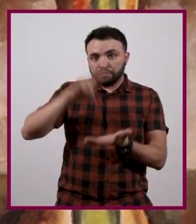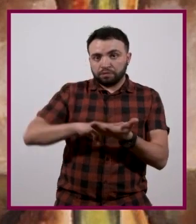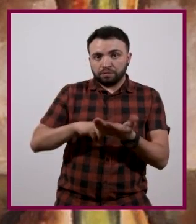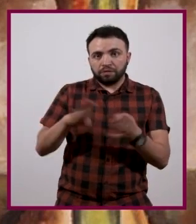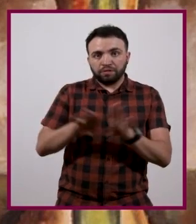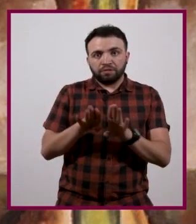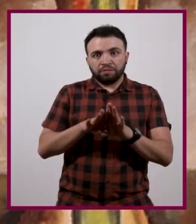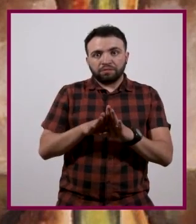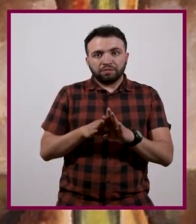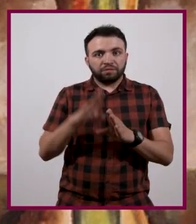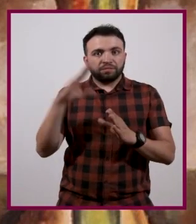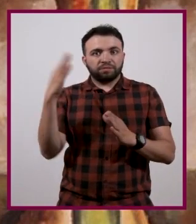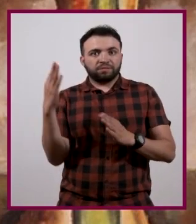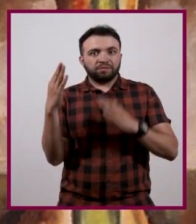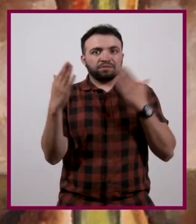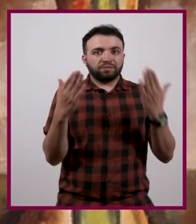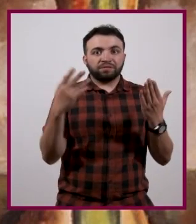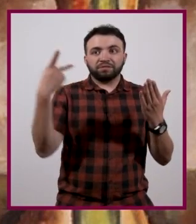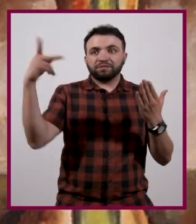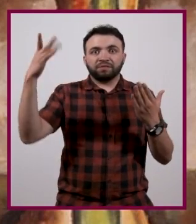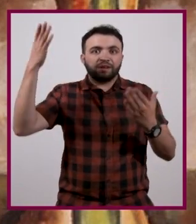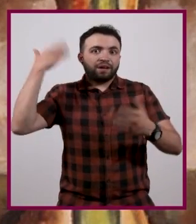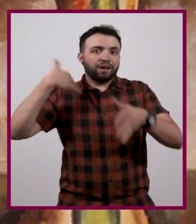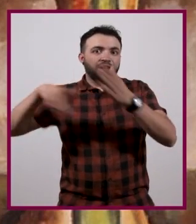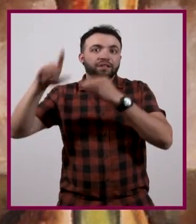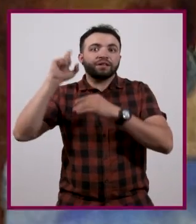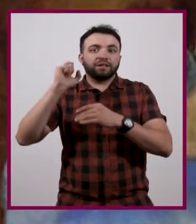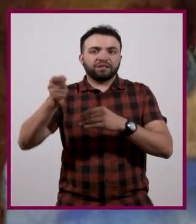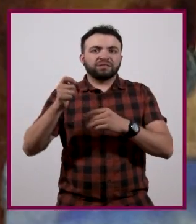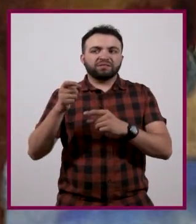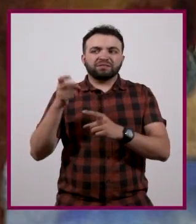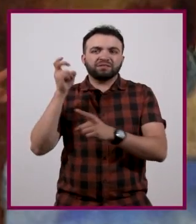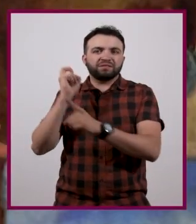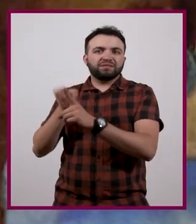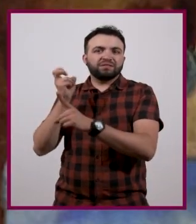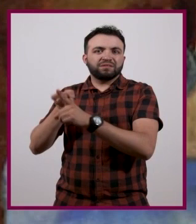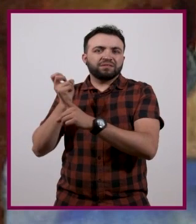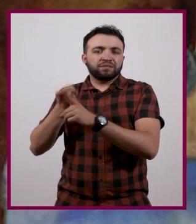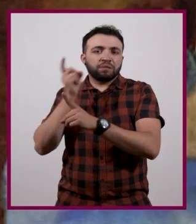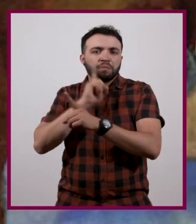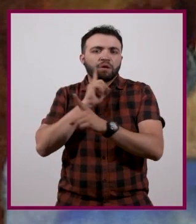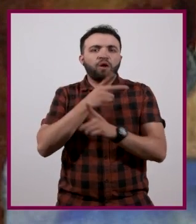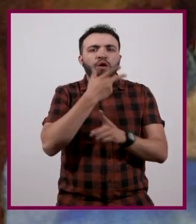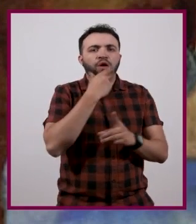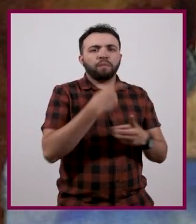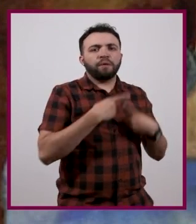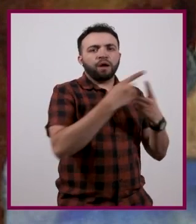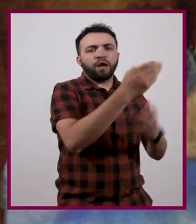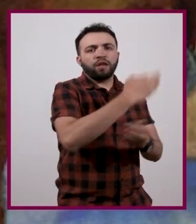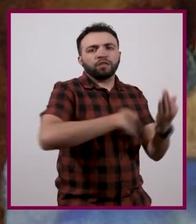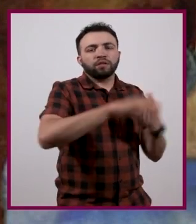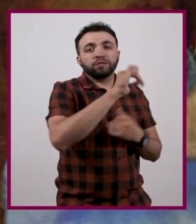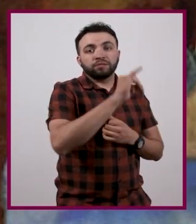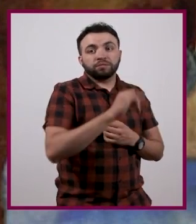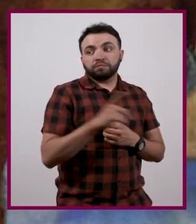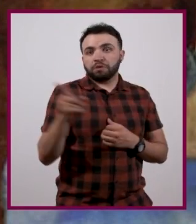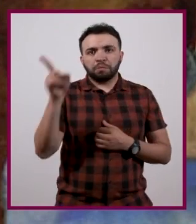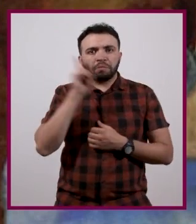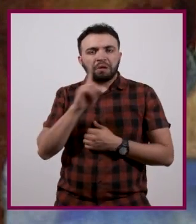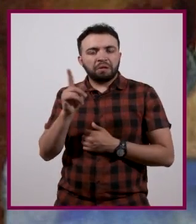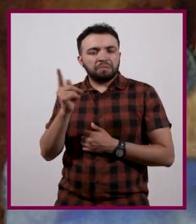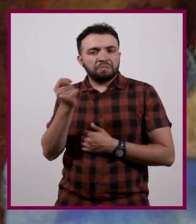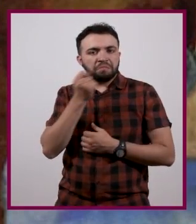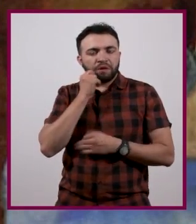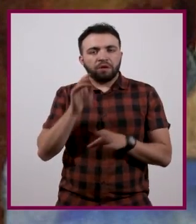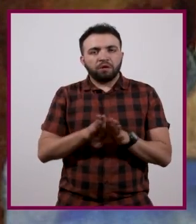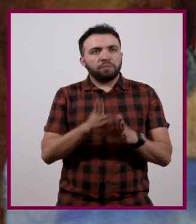a los estereotipos que en esa época dominaban en torno a la mujer. Sin duda, fue una mujer sumamente vanguardista que encontró en la